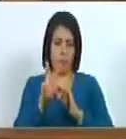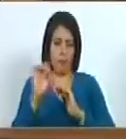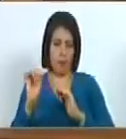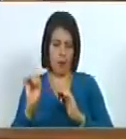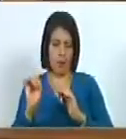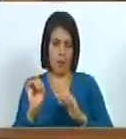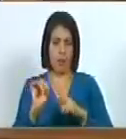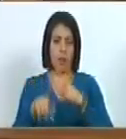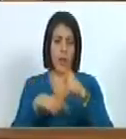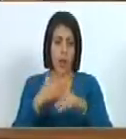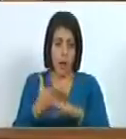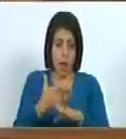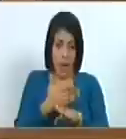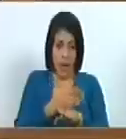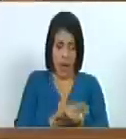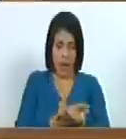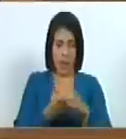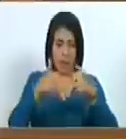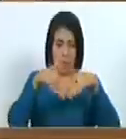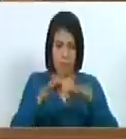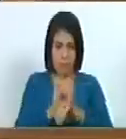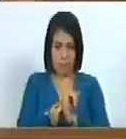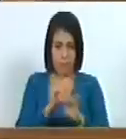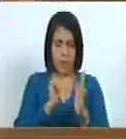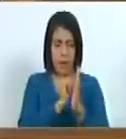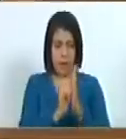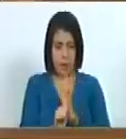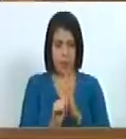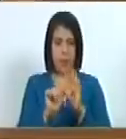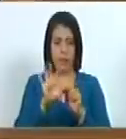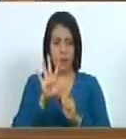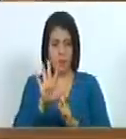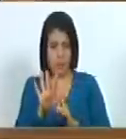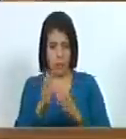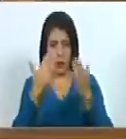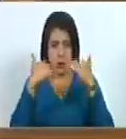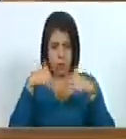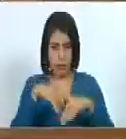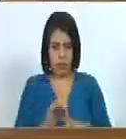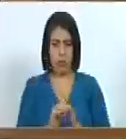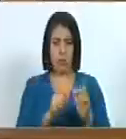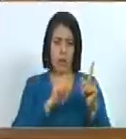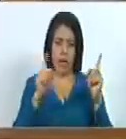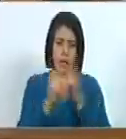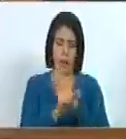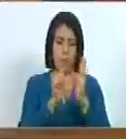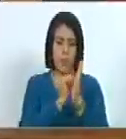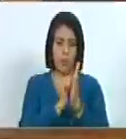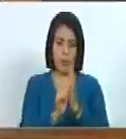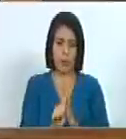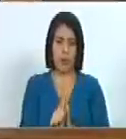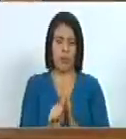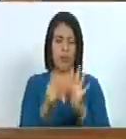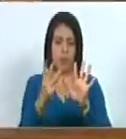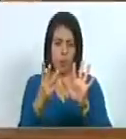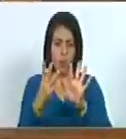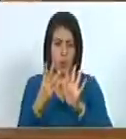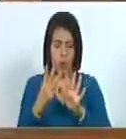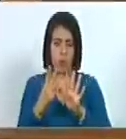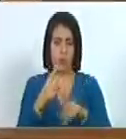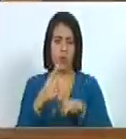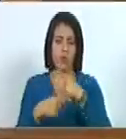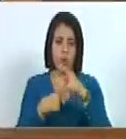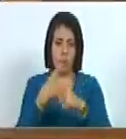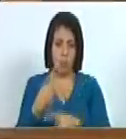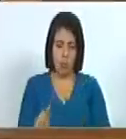20, previo al levantamiento de la sanción del artículo número 5 y la modificación del artículo número 8,